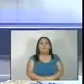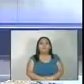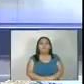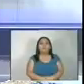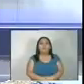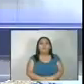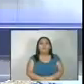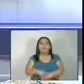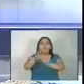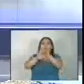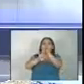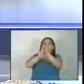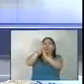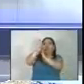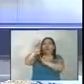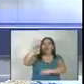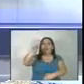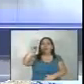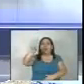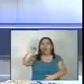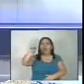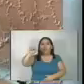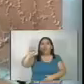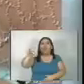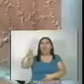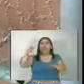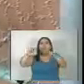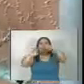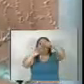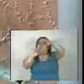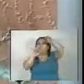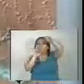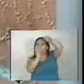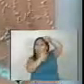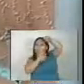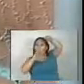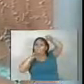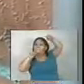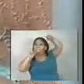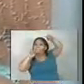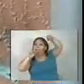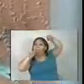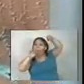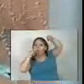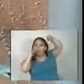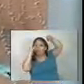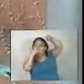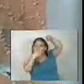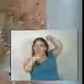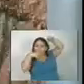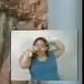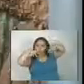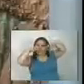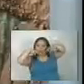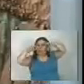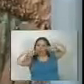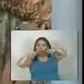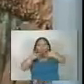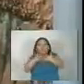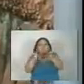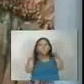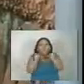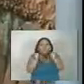La NASA ha mostrado cómo es el invierno en Marte, donde la nieve tiene forma de cubo, los paisajes están helados y la escarcha